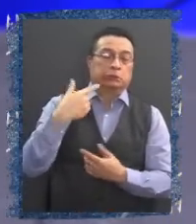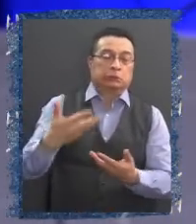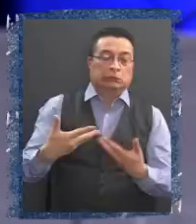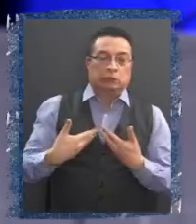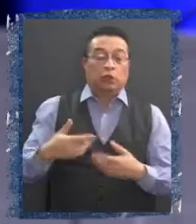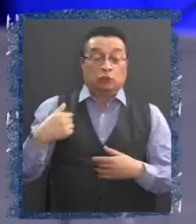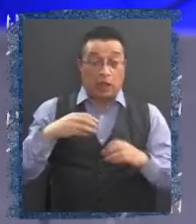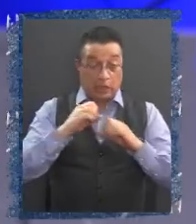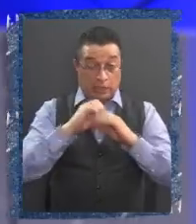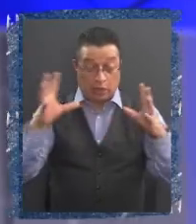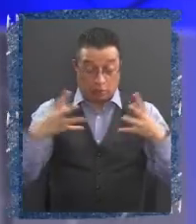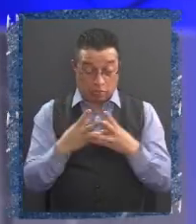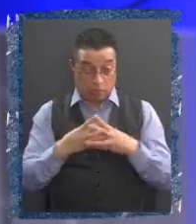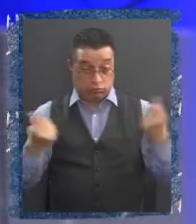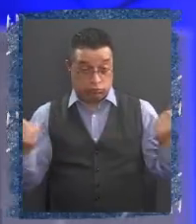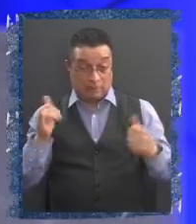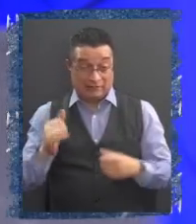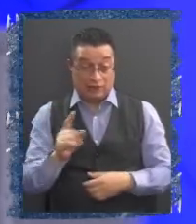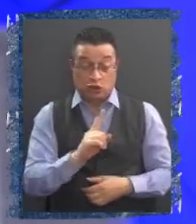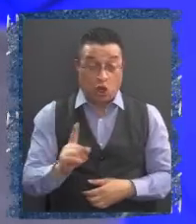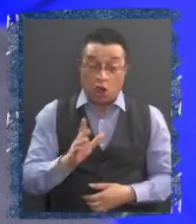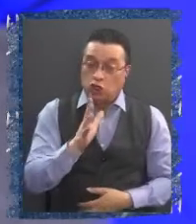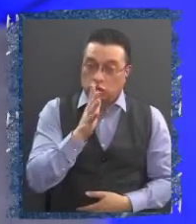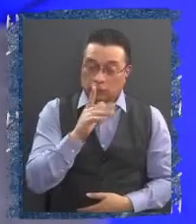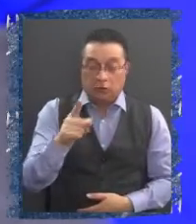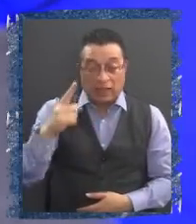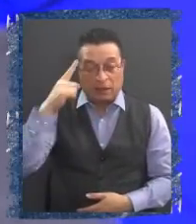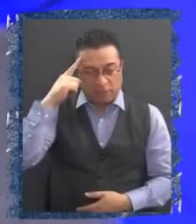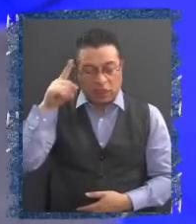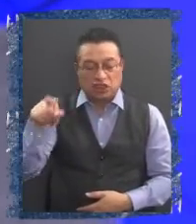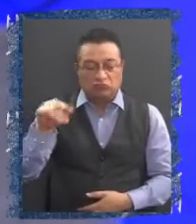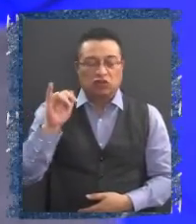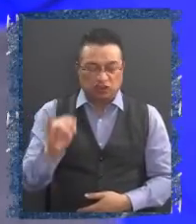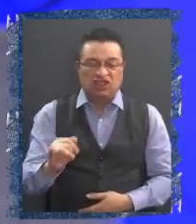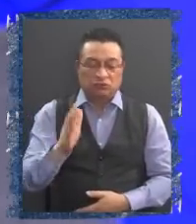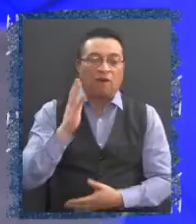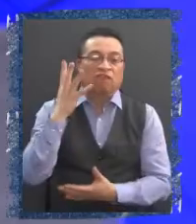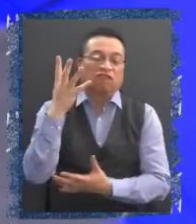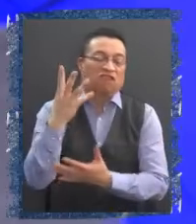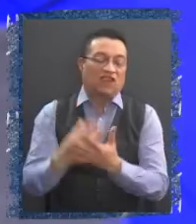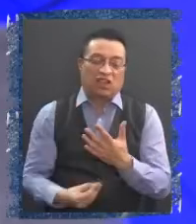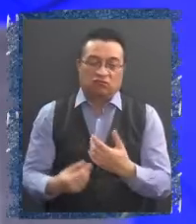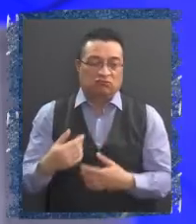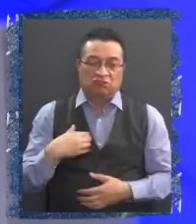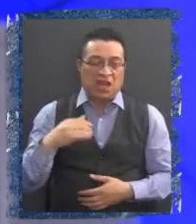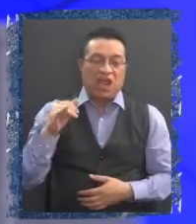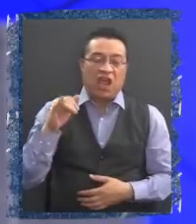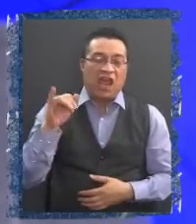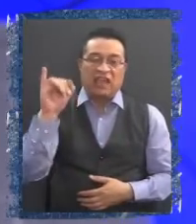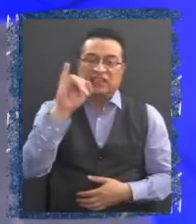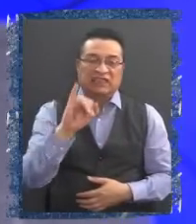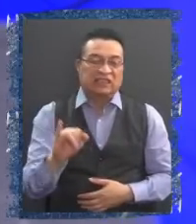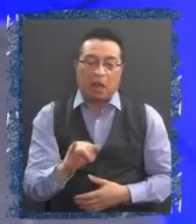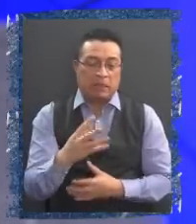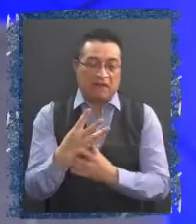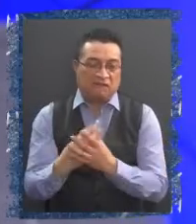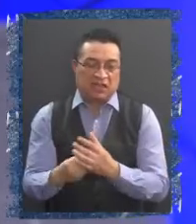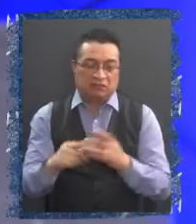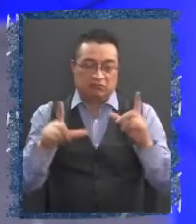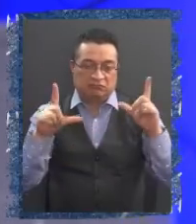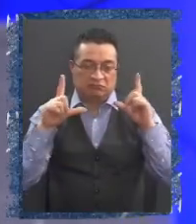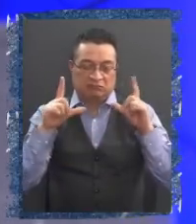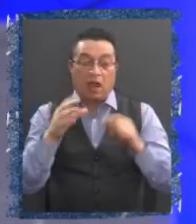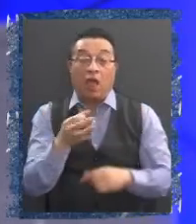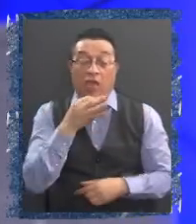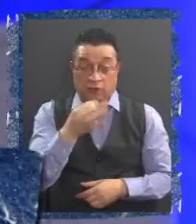van a desaparecer o no, pero ellos sí creen que es el fin de ellos como institución. Escuchemos lo que nos